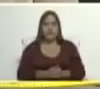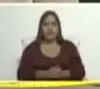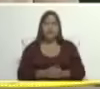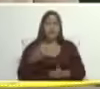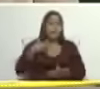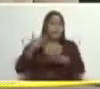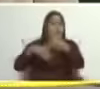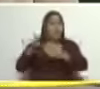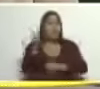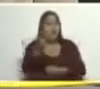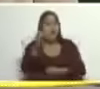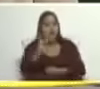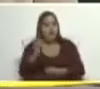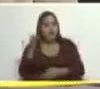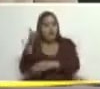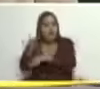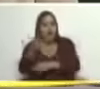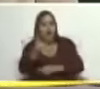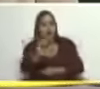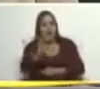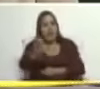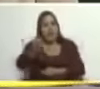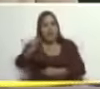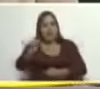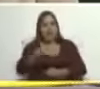Cuando Venezuela estuvo en la OEA,